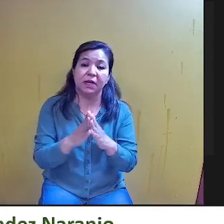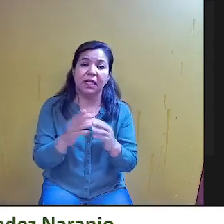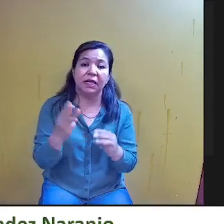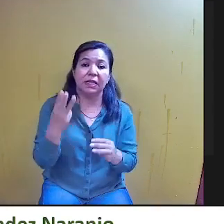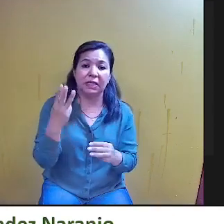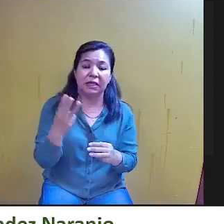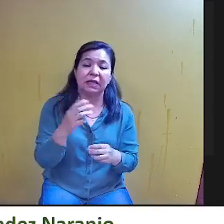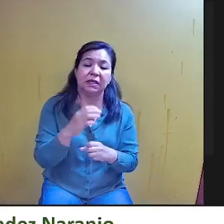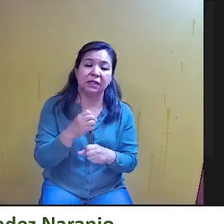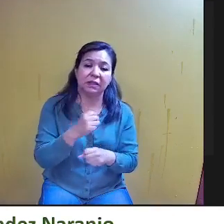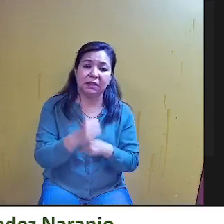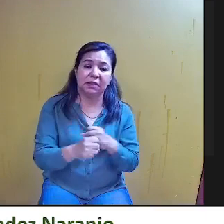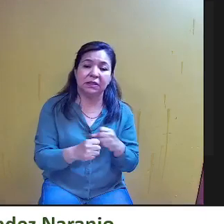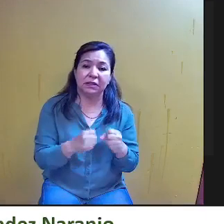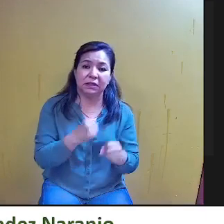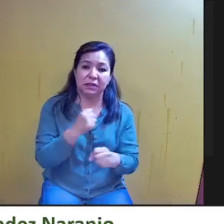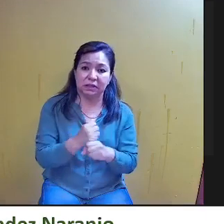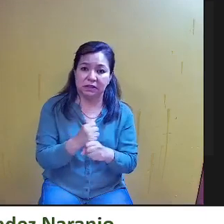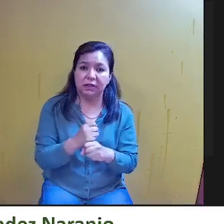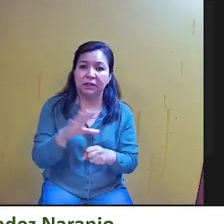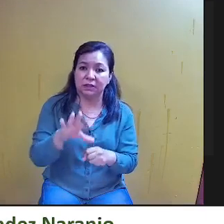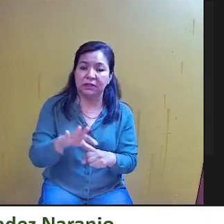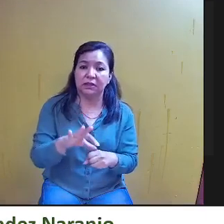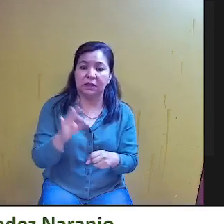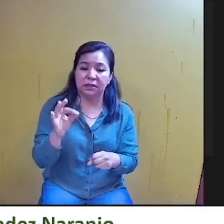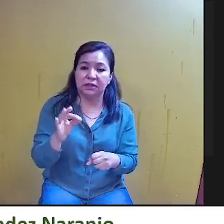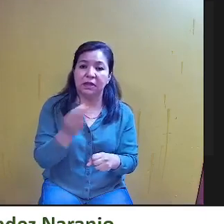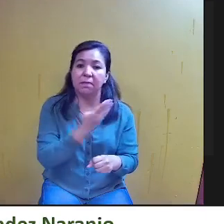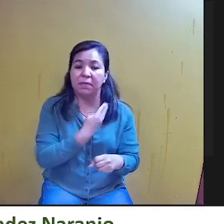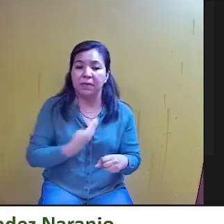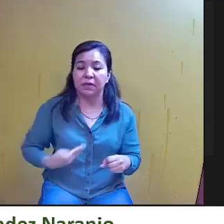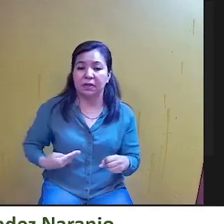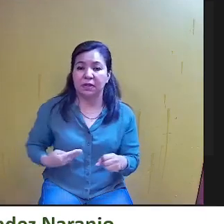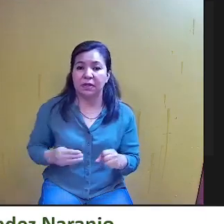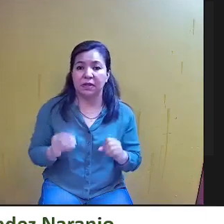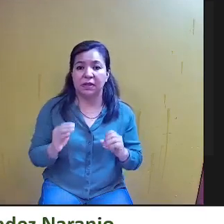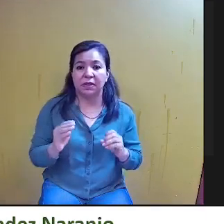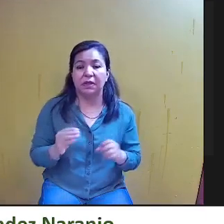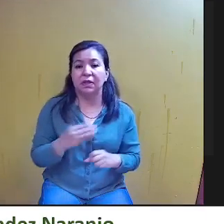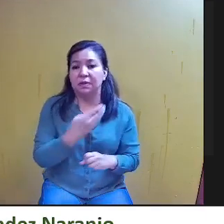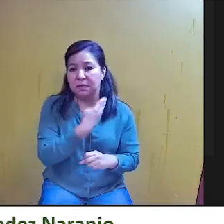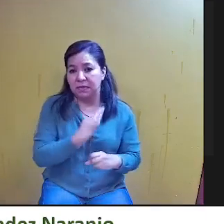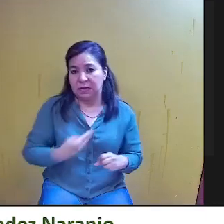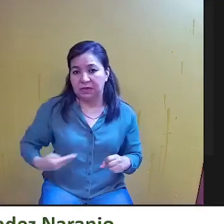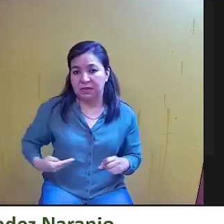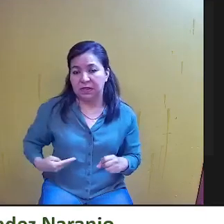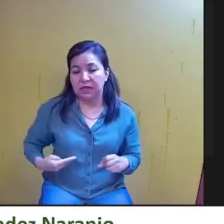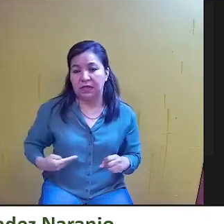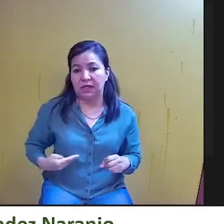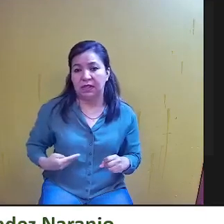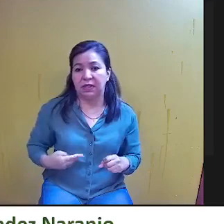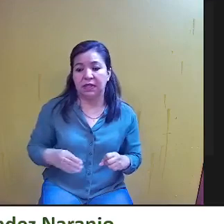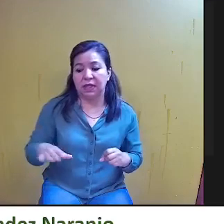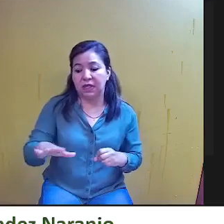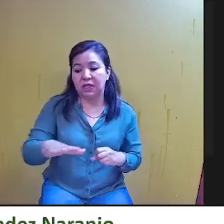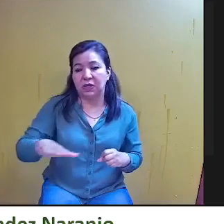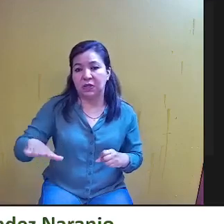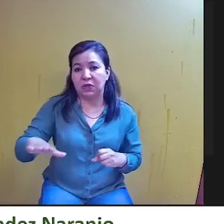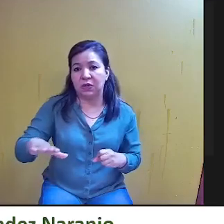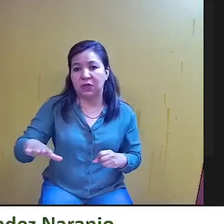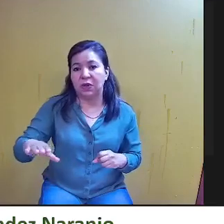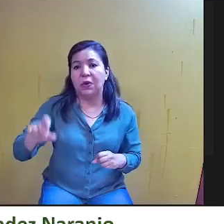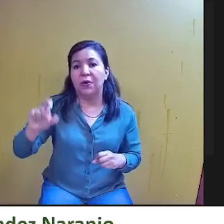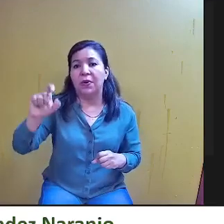El impugnante se refiere que la designación de la ciudadana Rosa Sotelo Virto como presidenta del Consejo Distrital Electoral 21